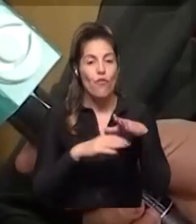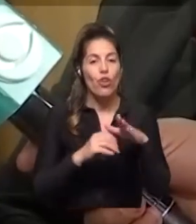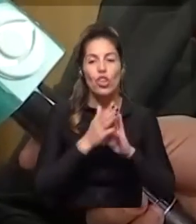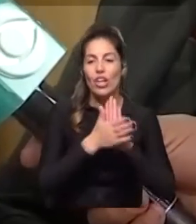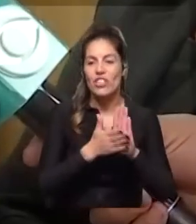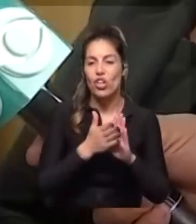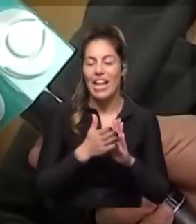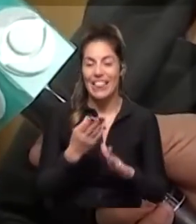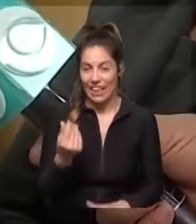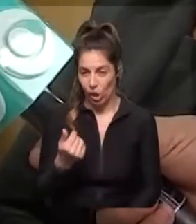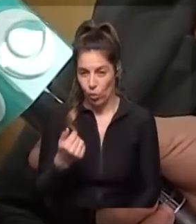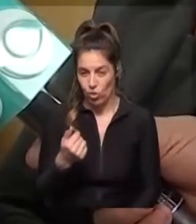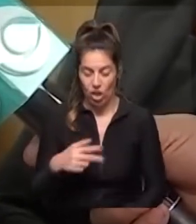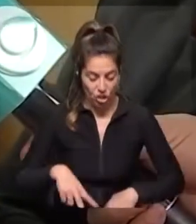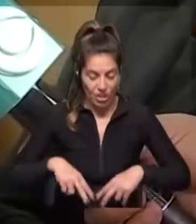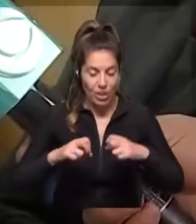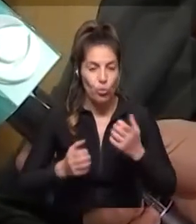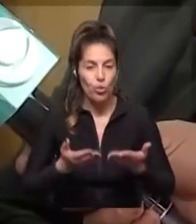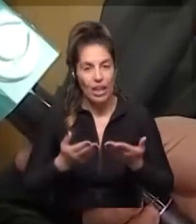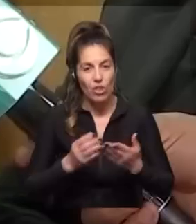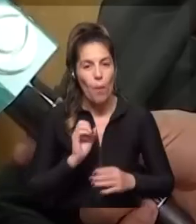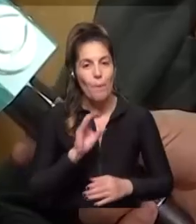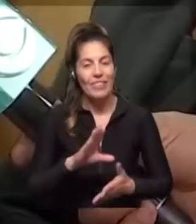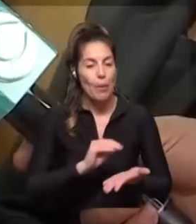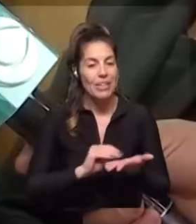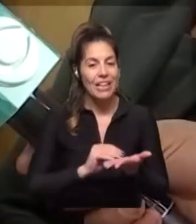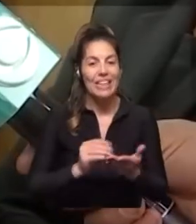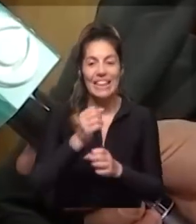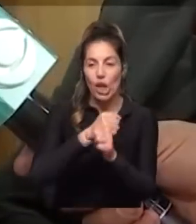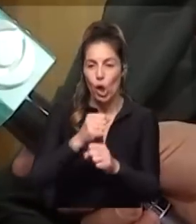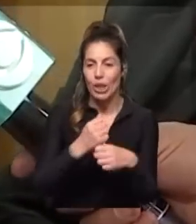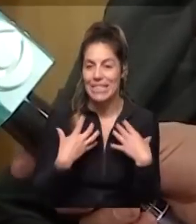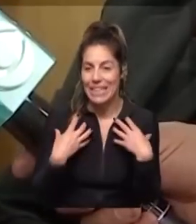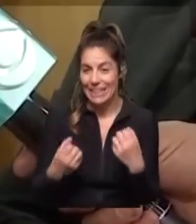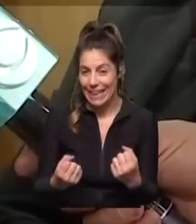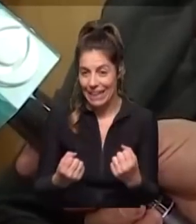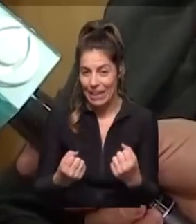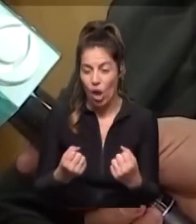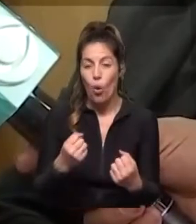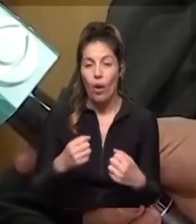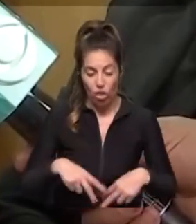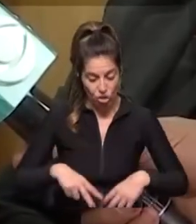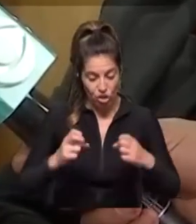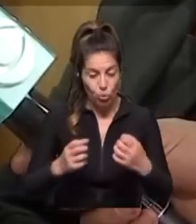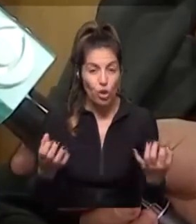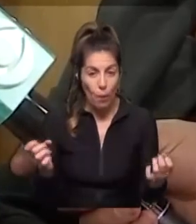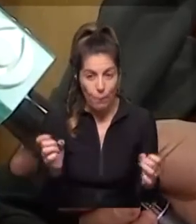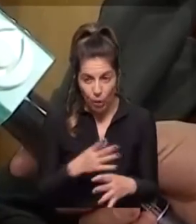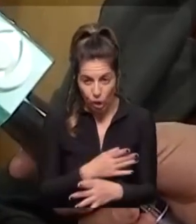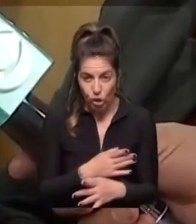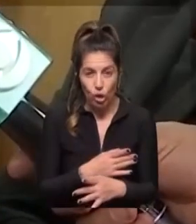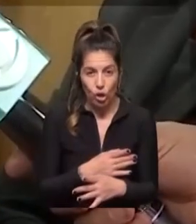eso se está estudiando enviamos los estudios a la agencia de tecnología sanitaria cuando tengamos esos estudios que